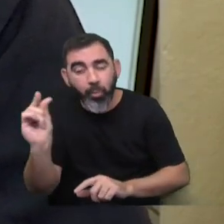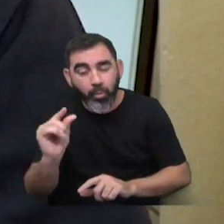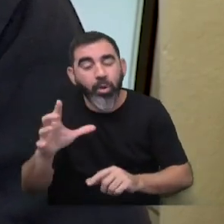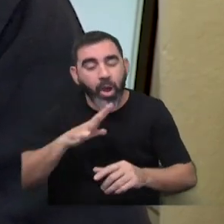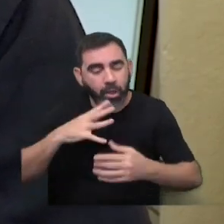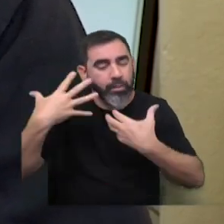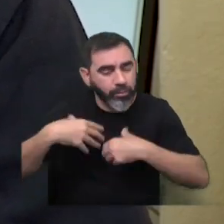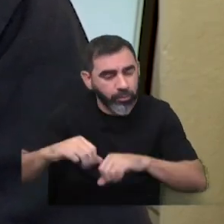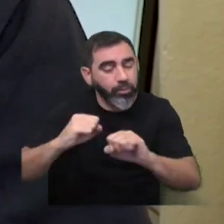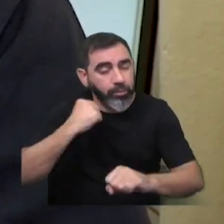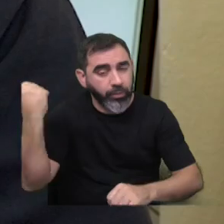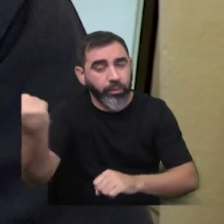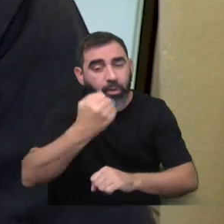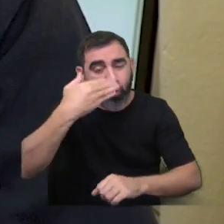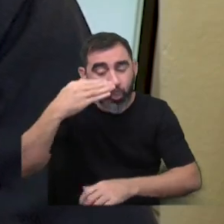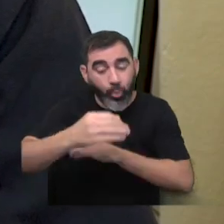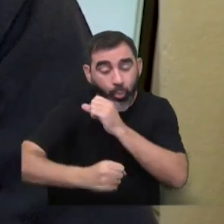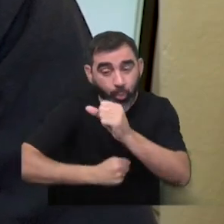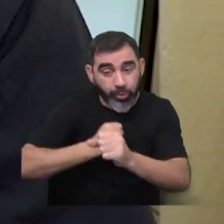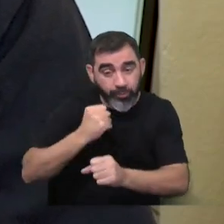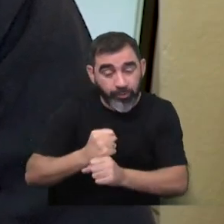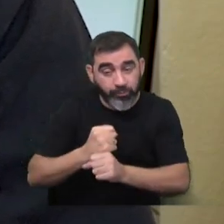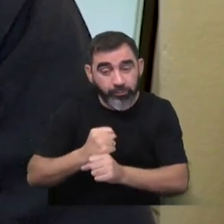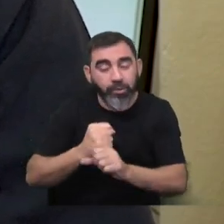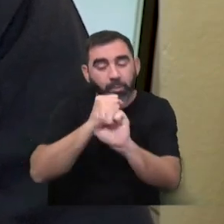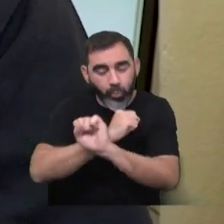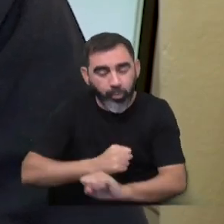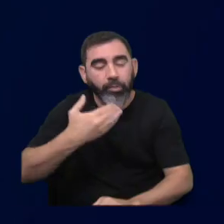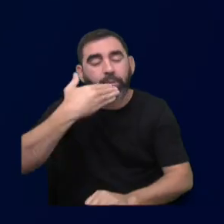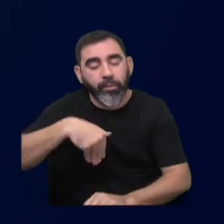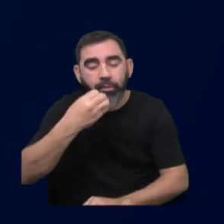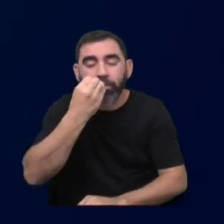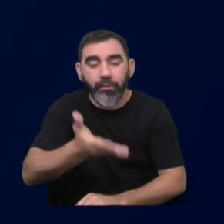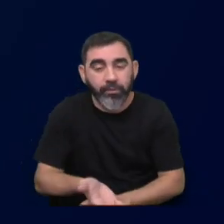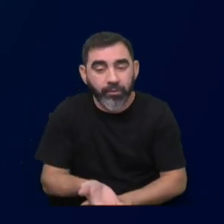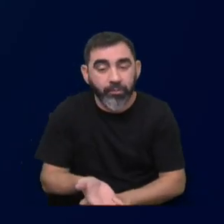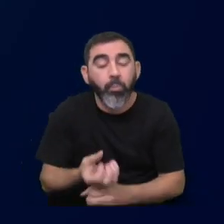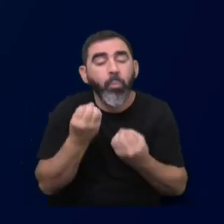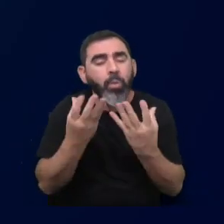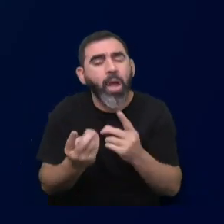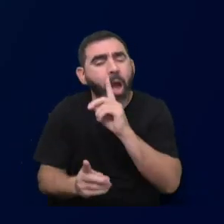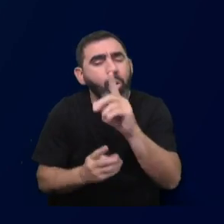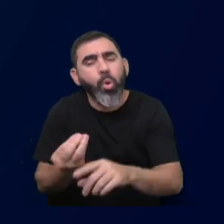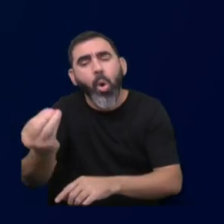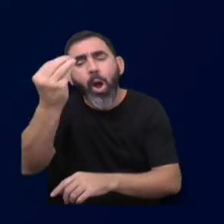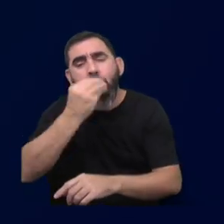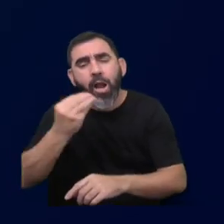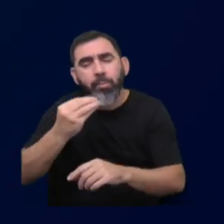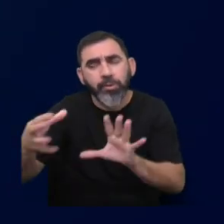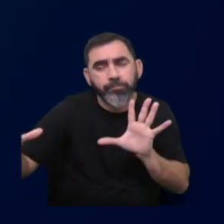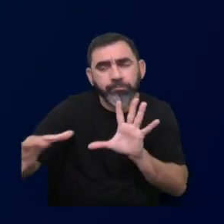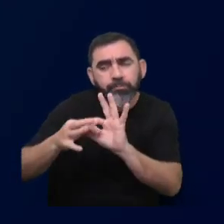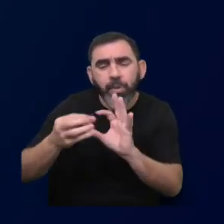muy significativos de los últimos años que permiten entender mejor por qué ciertos tipos de alimentos se asocian a